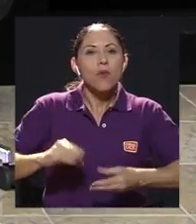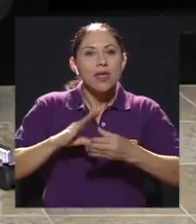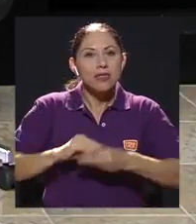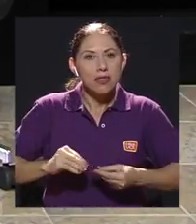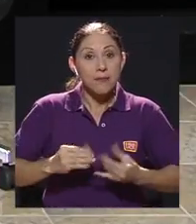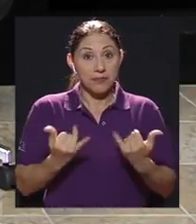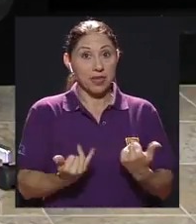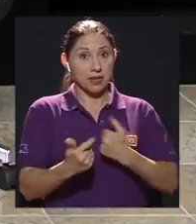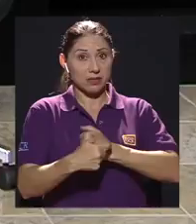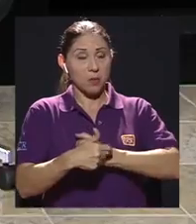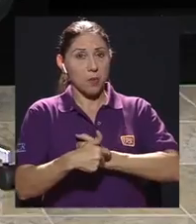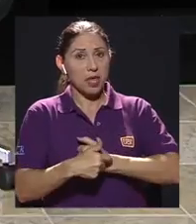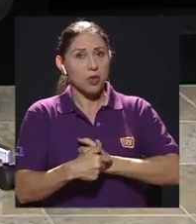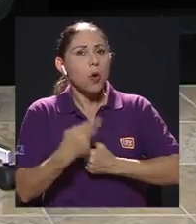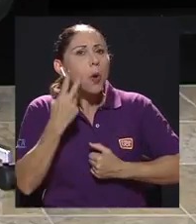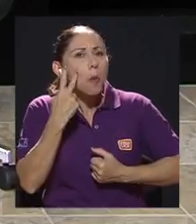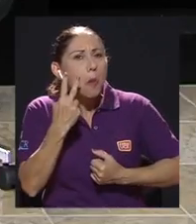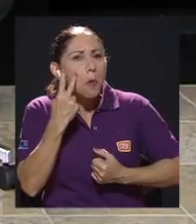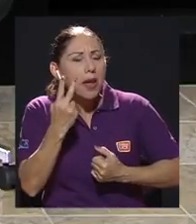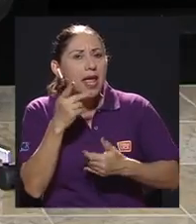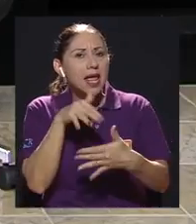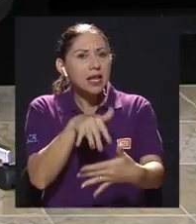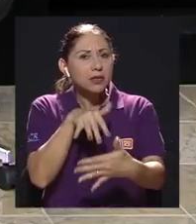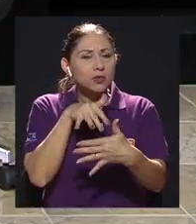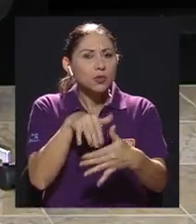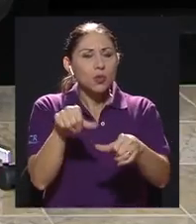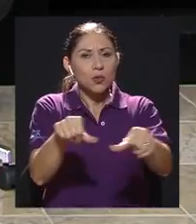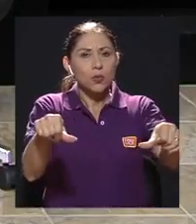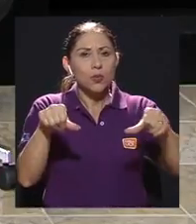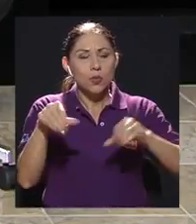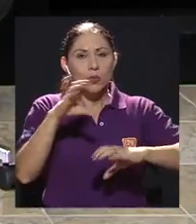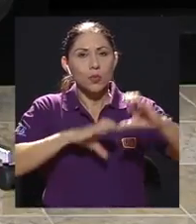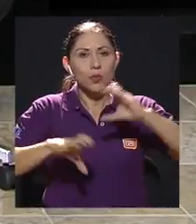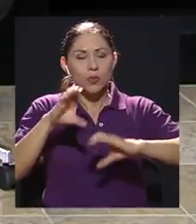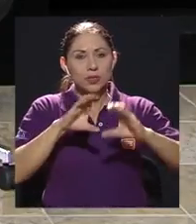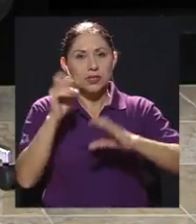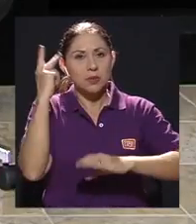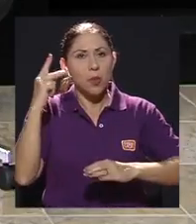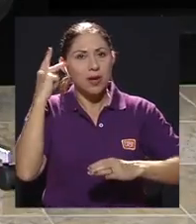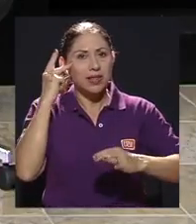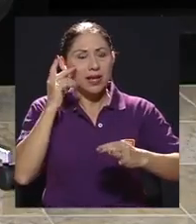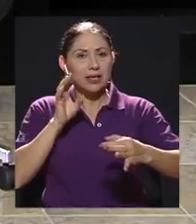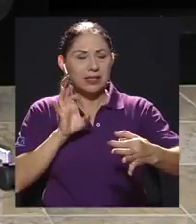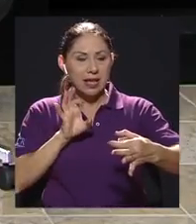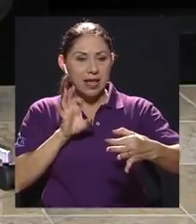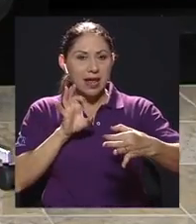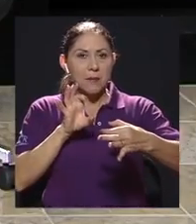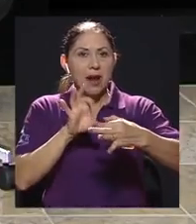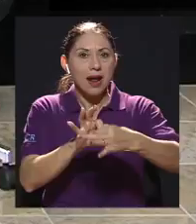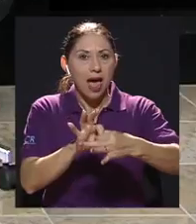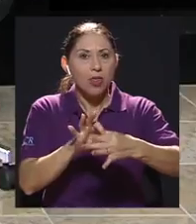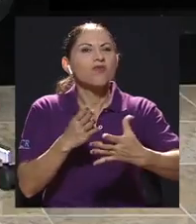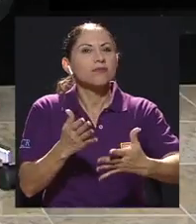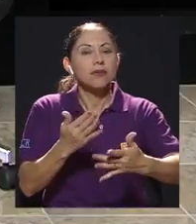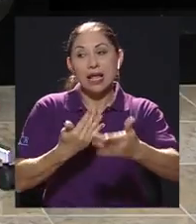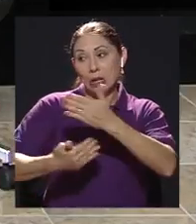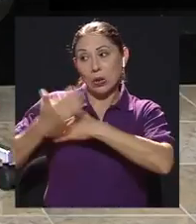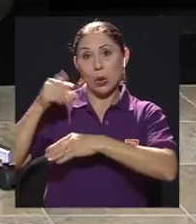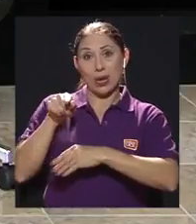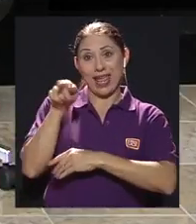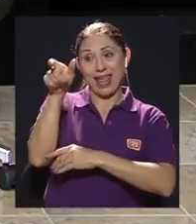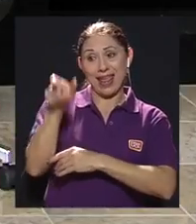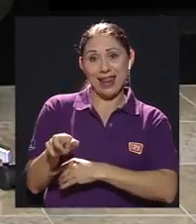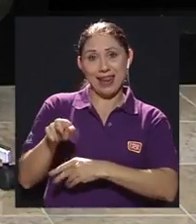en este momento el estudio de la disciplina de ciencias políticas enmarcados de lo que él empezó y en lo que